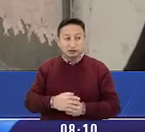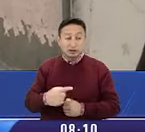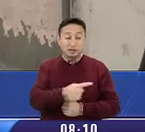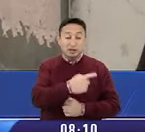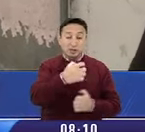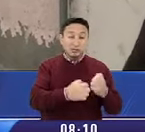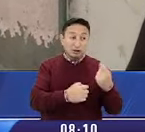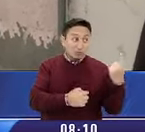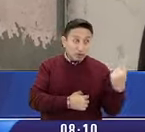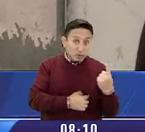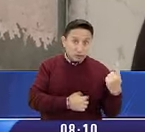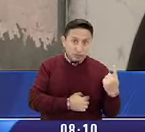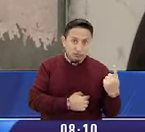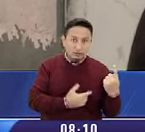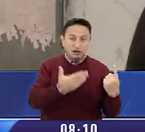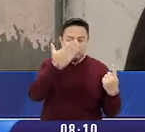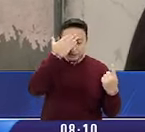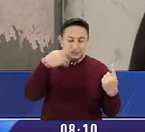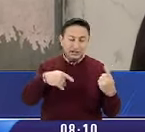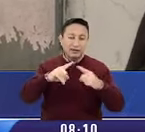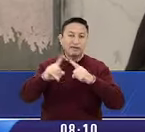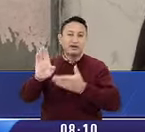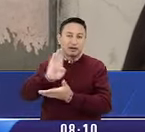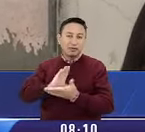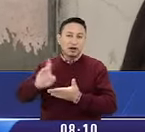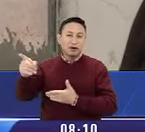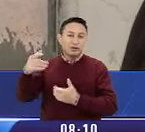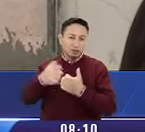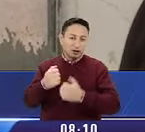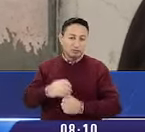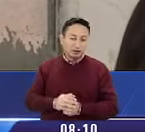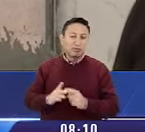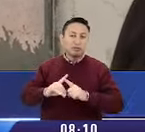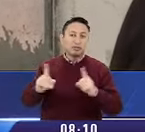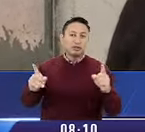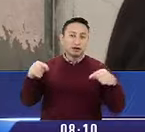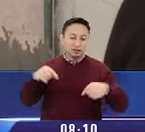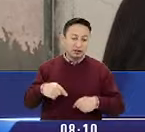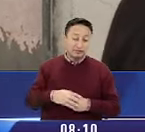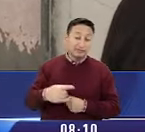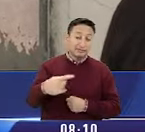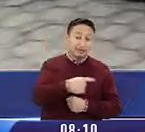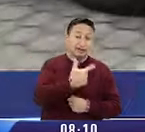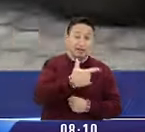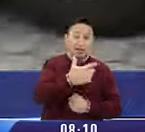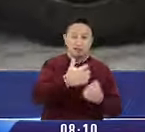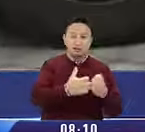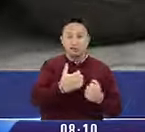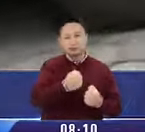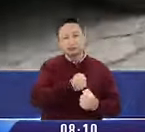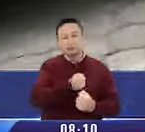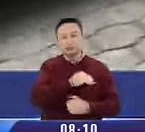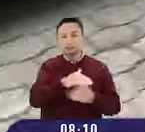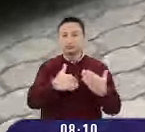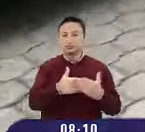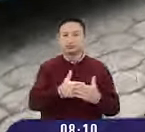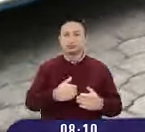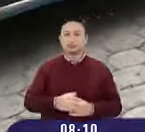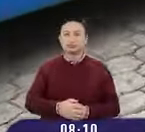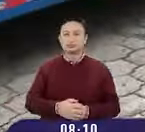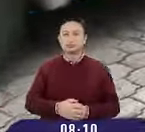problema aislado. Sé que sucede en varios barrios, pero en forma particular nos está perjudicando. En Quito